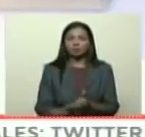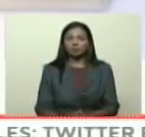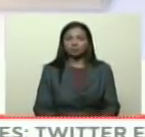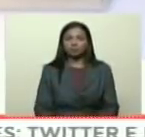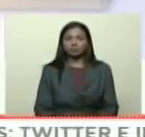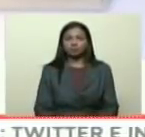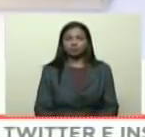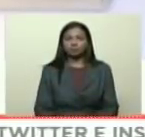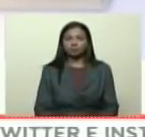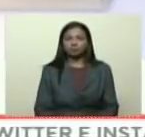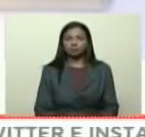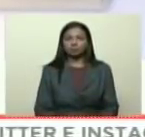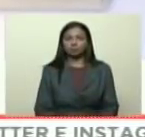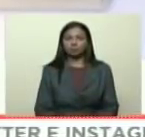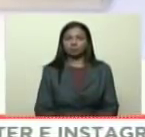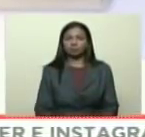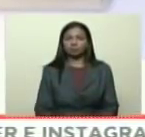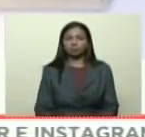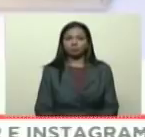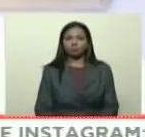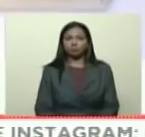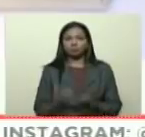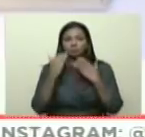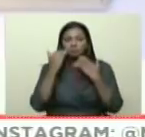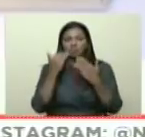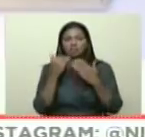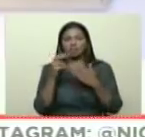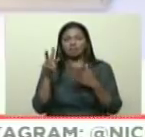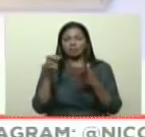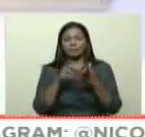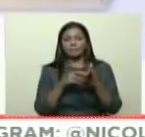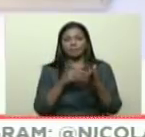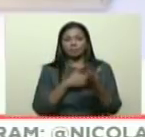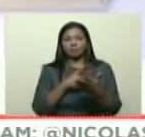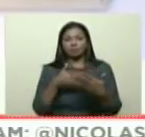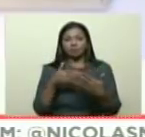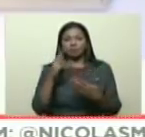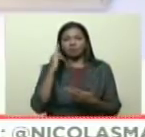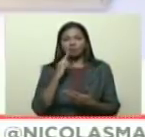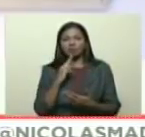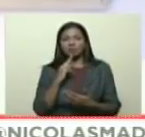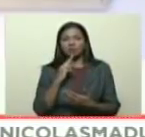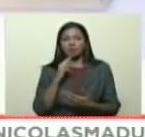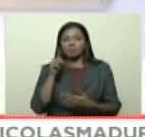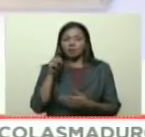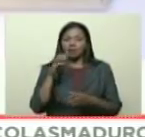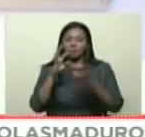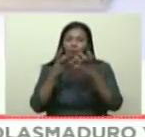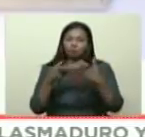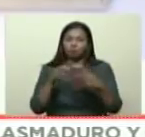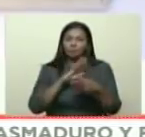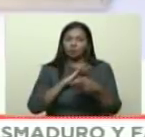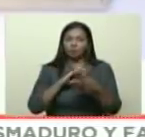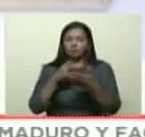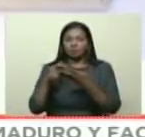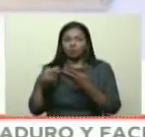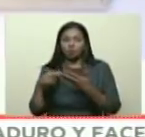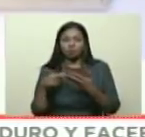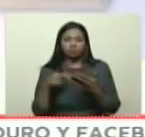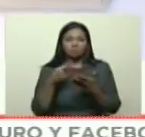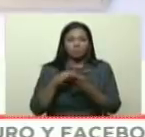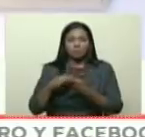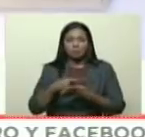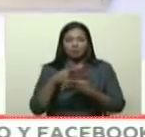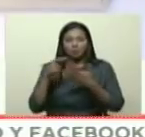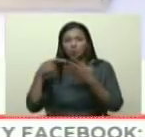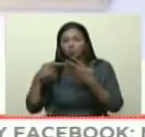me solicitan 3.000 millones de bolívares para la producción y adquisición de materiales, insumos e